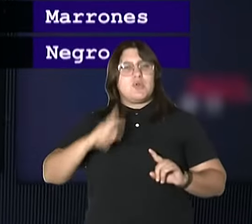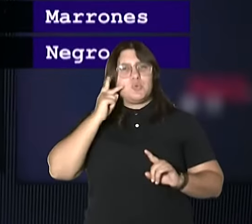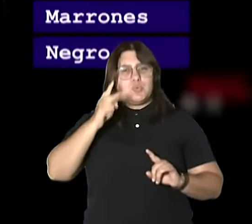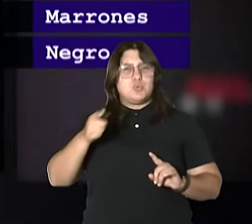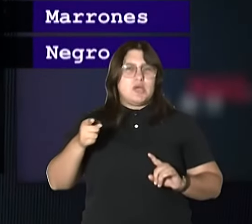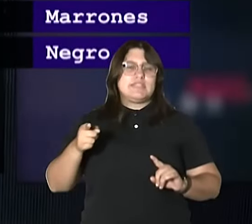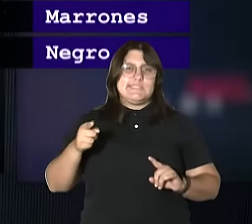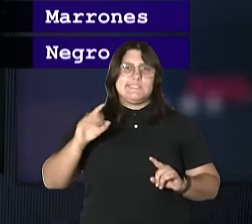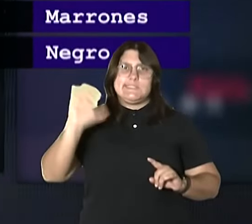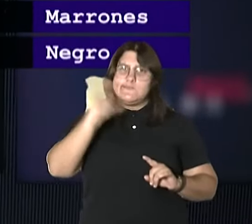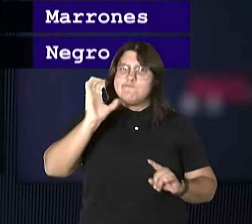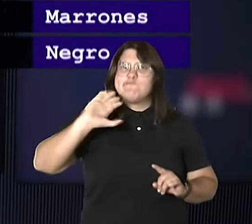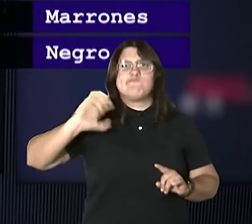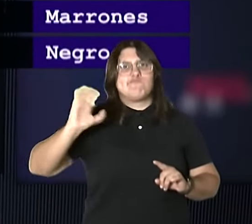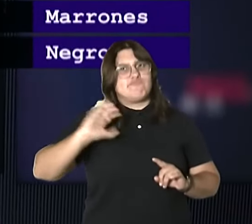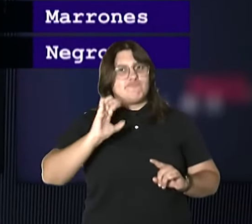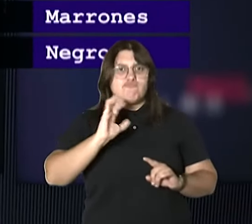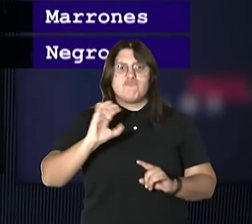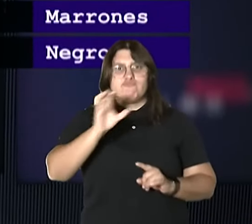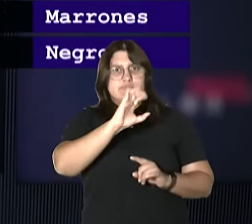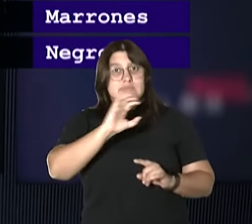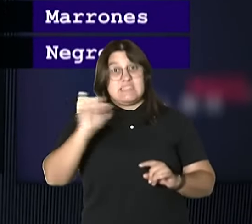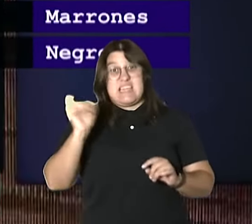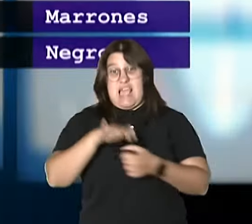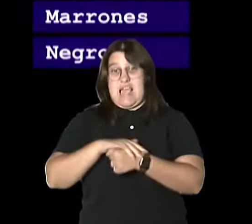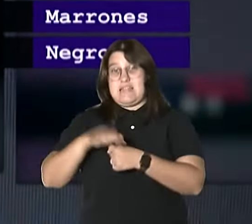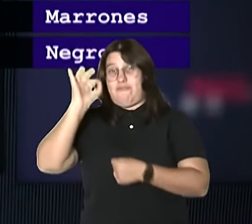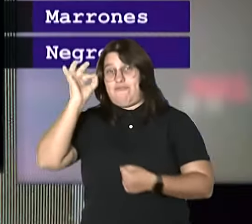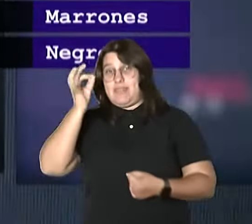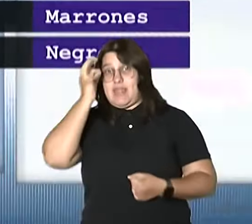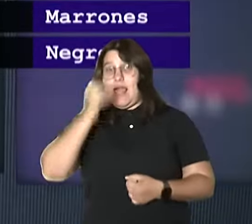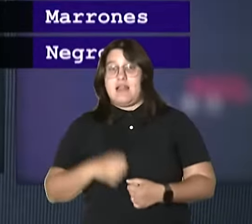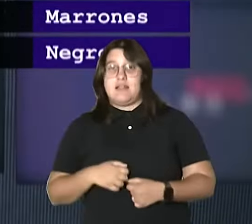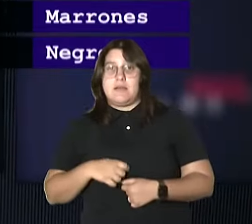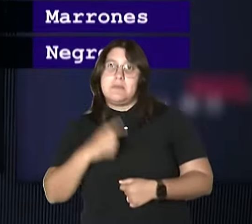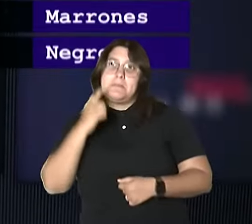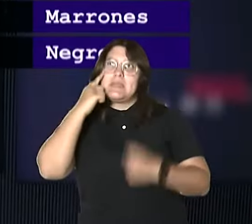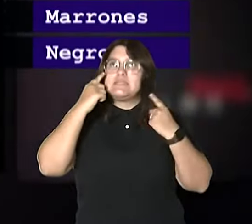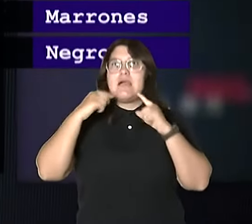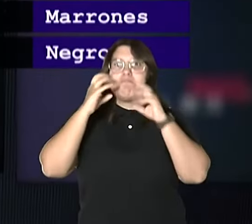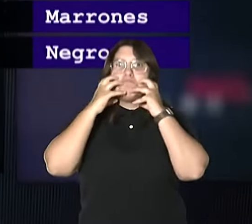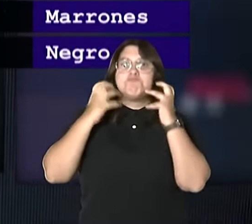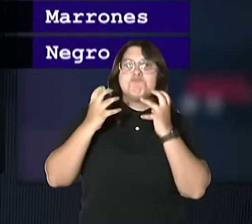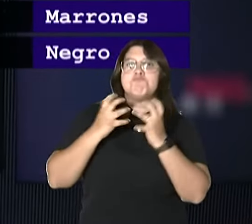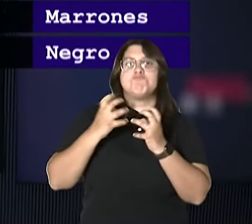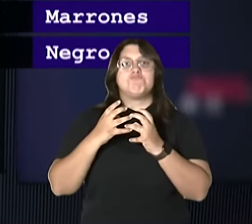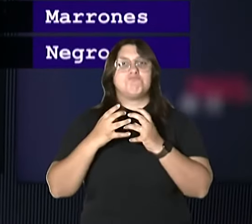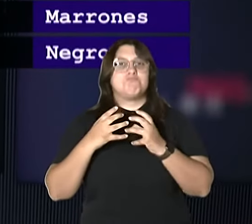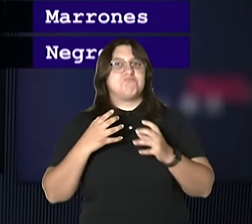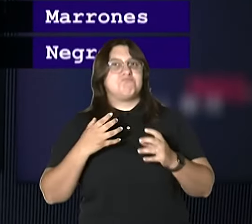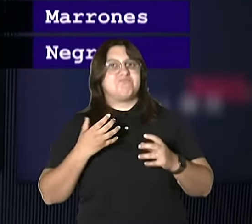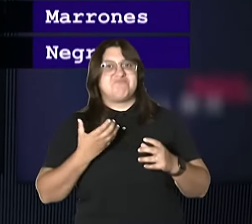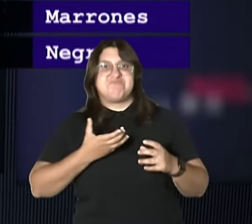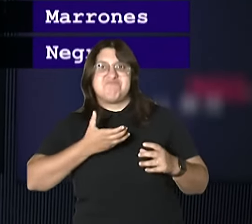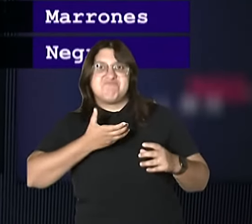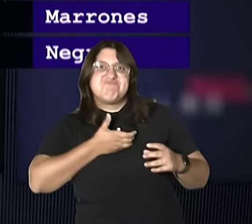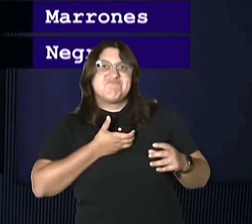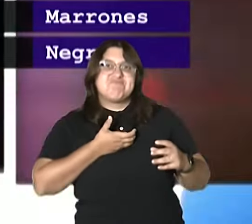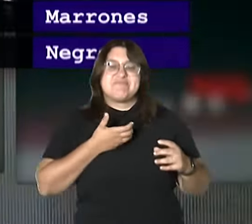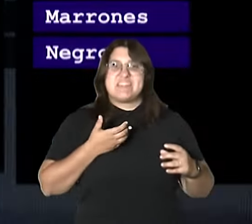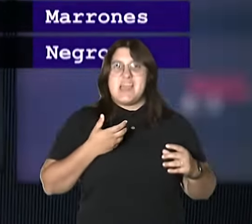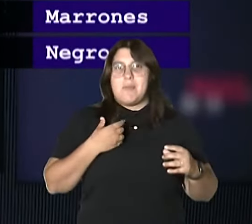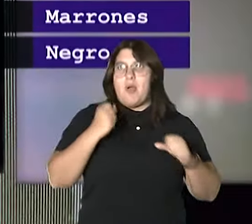buscadas por las autoridades y más a nivel Federal imagínes Elo con barba con algún tipo de candado Eh bueno disfrazado